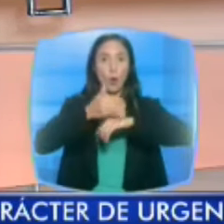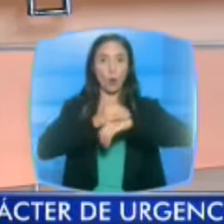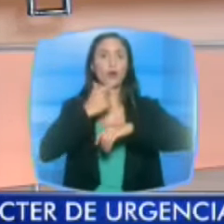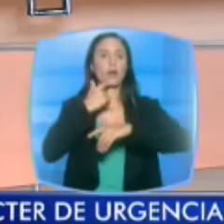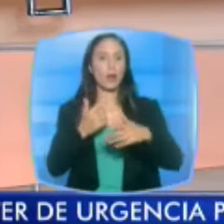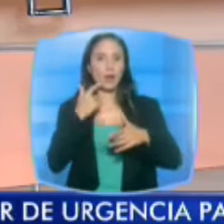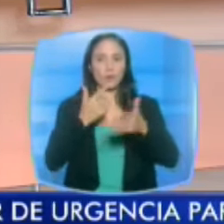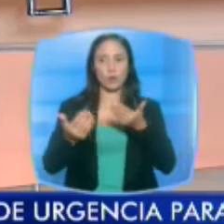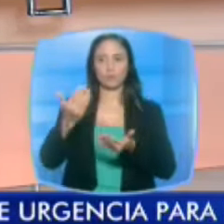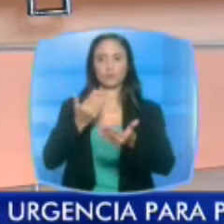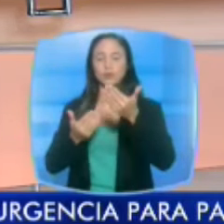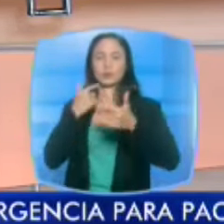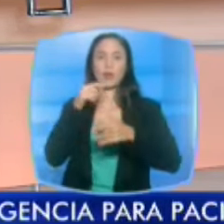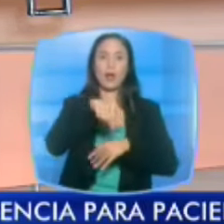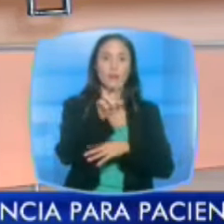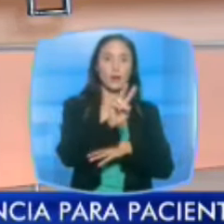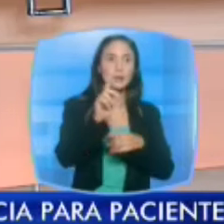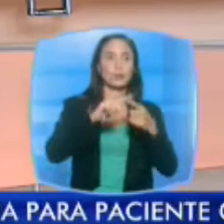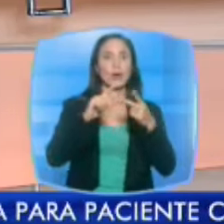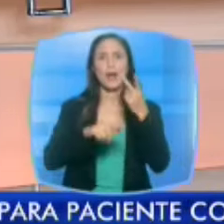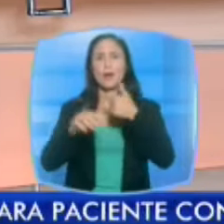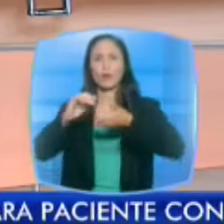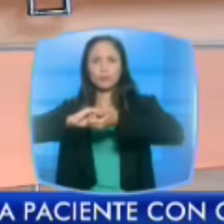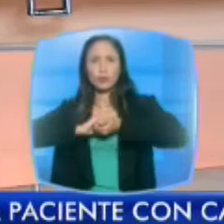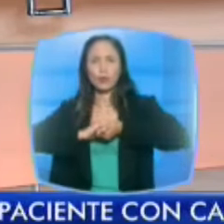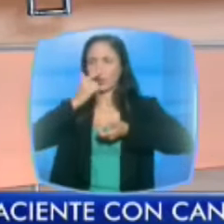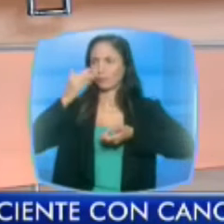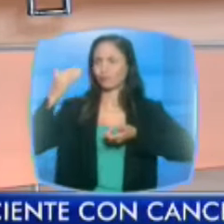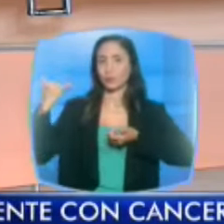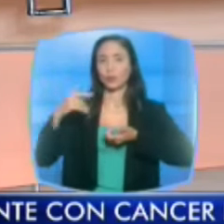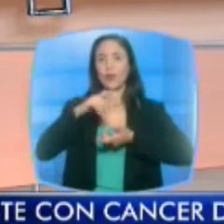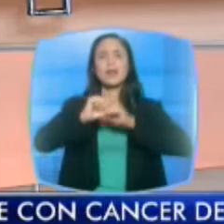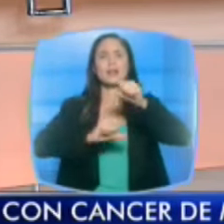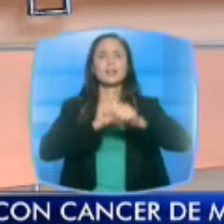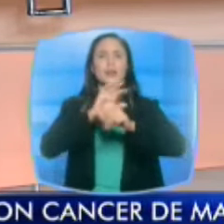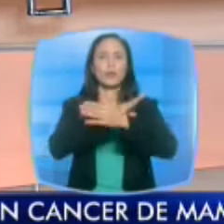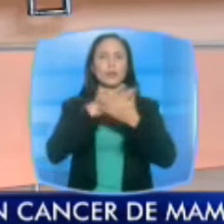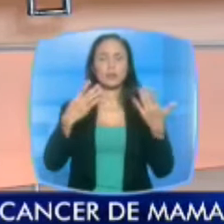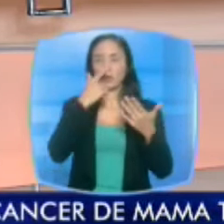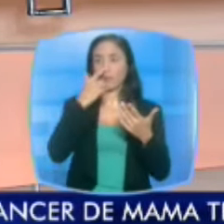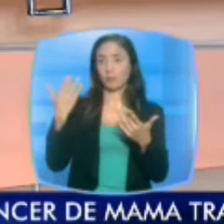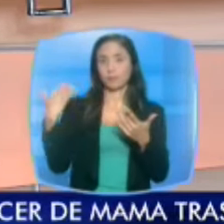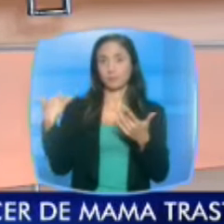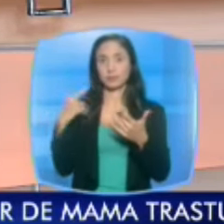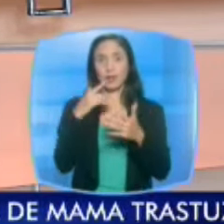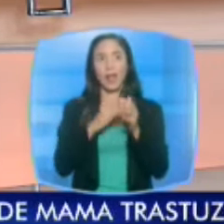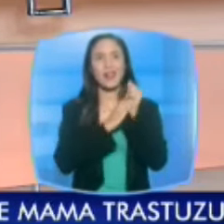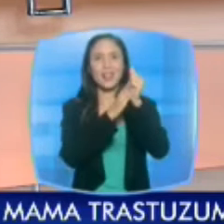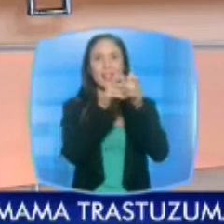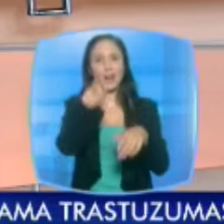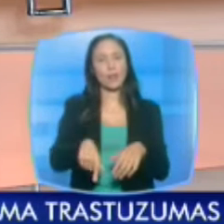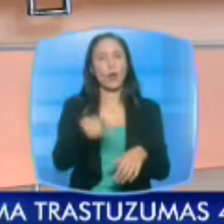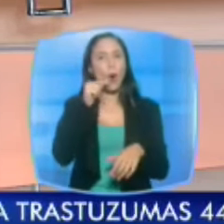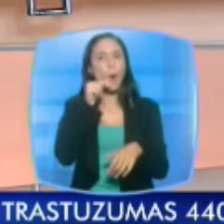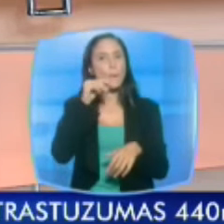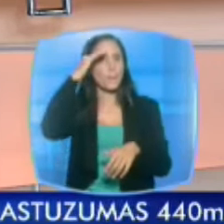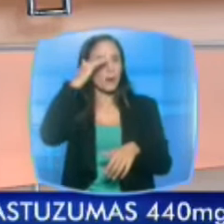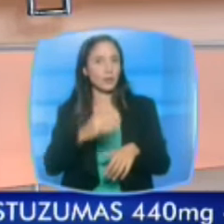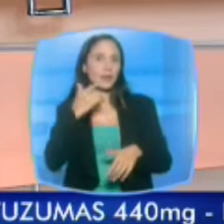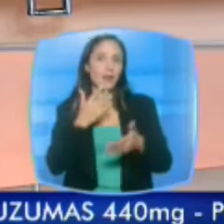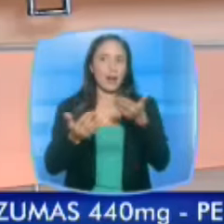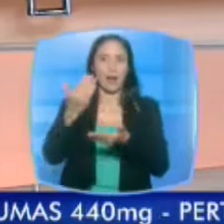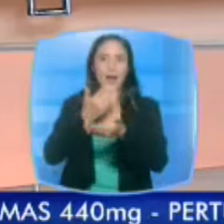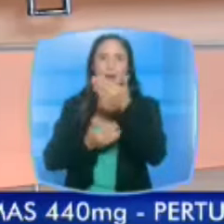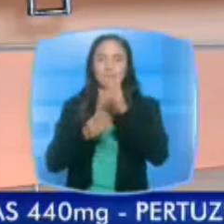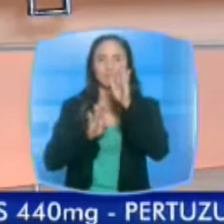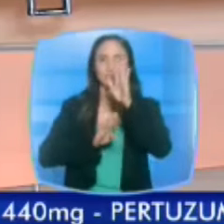el enfrentamiento armado entre venezolanos y británicos ocurrido a finales del siglo XIX y liderado por el militar venezolano salvó nuestras